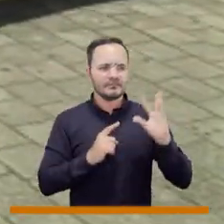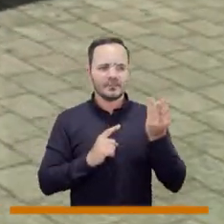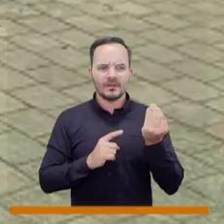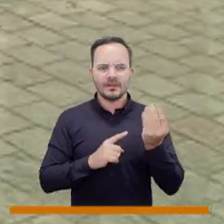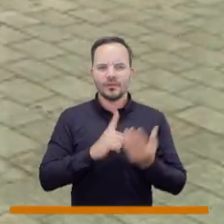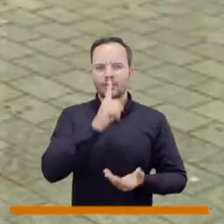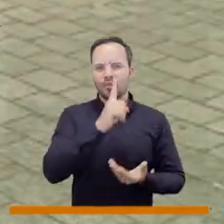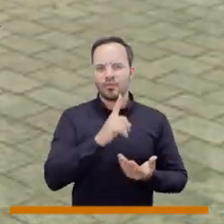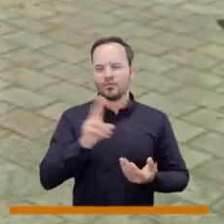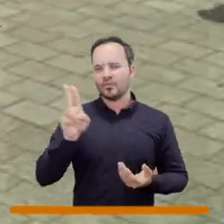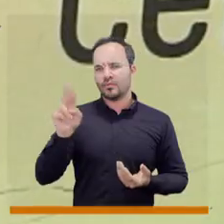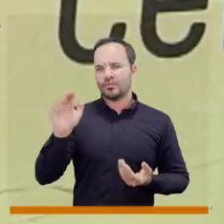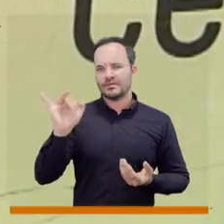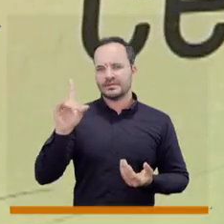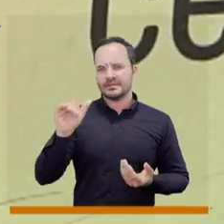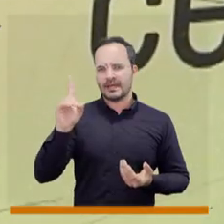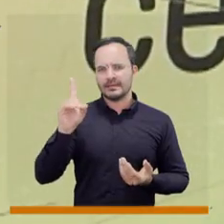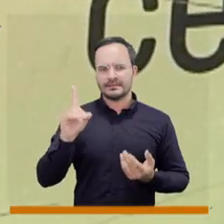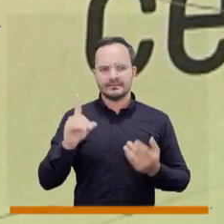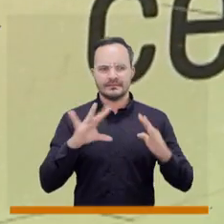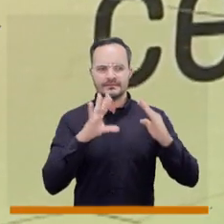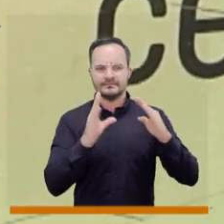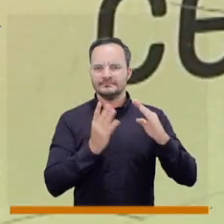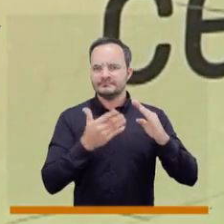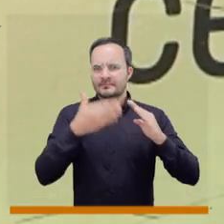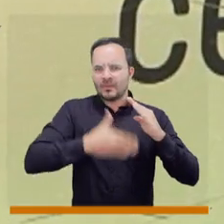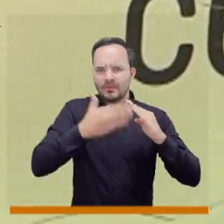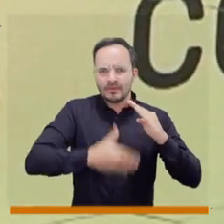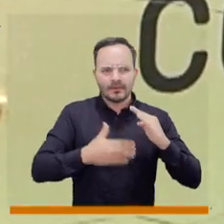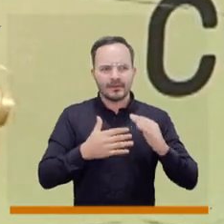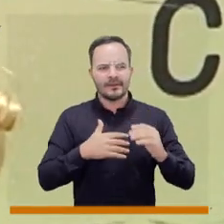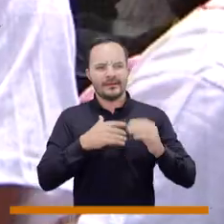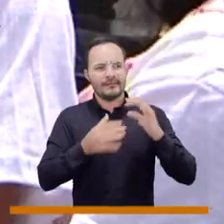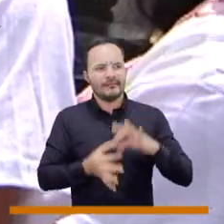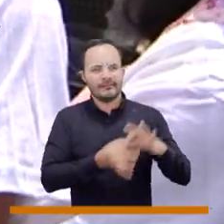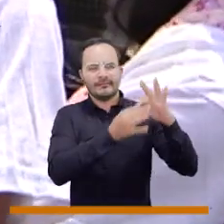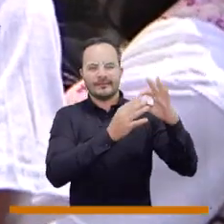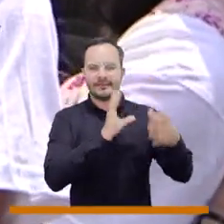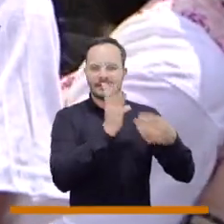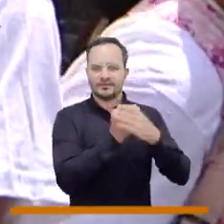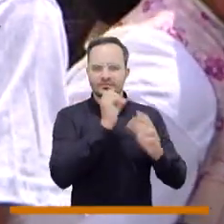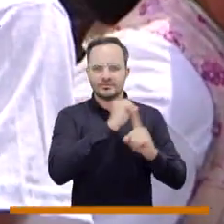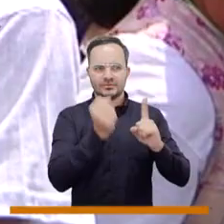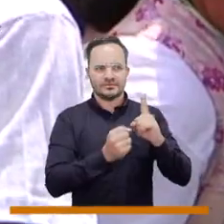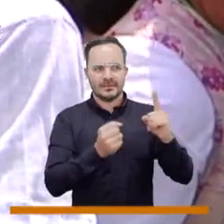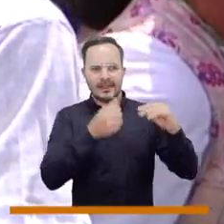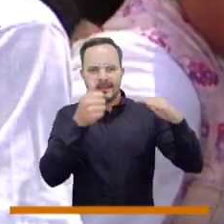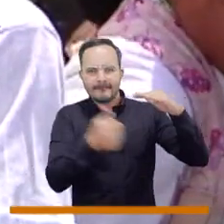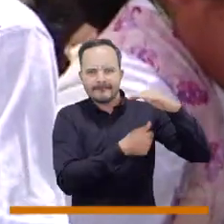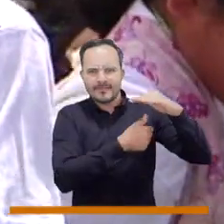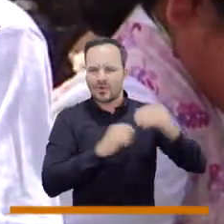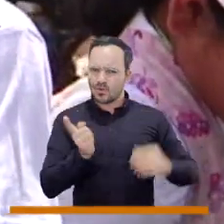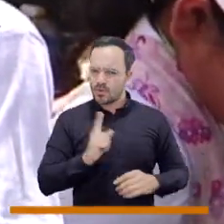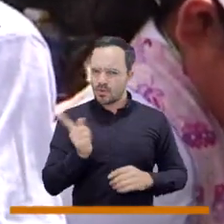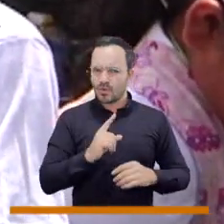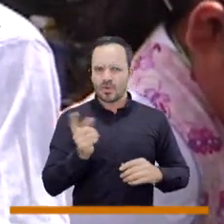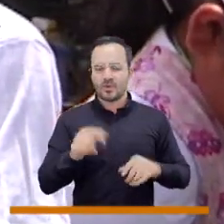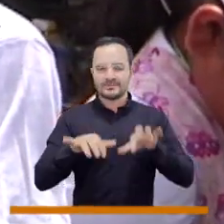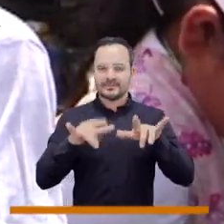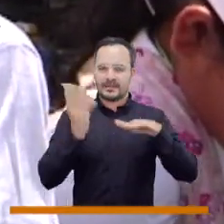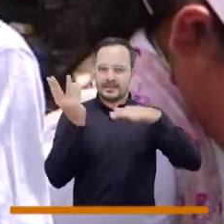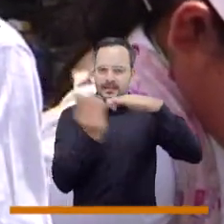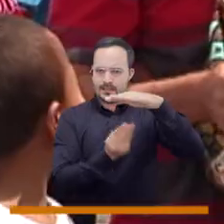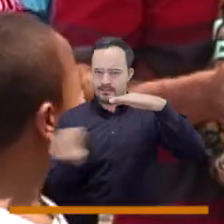no sea una simple unidad por allá en inclusión social, no, que sea una